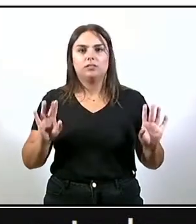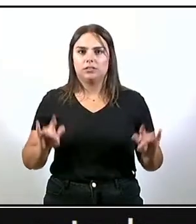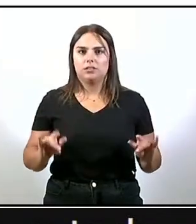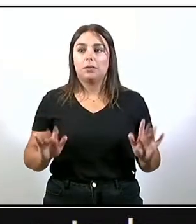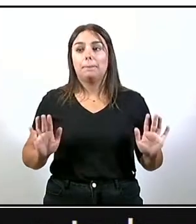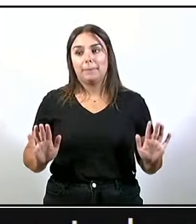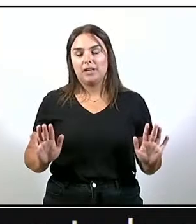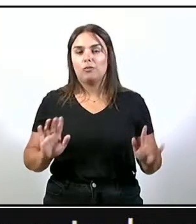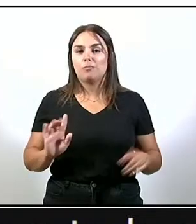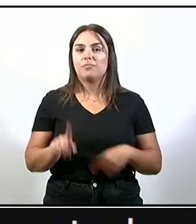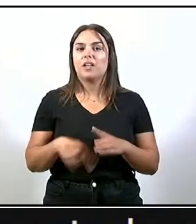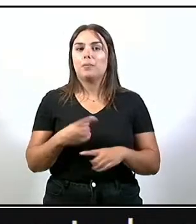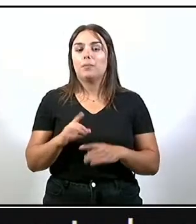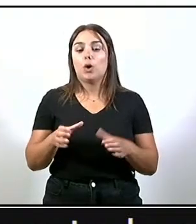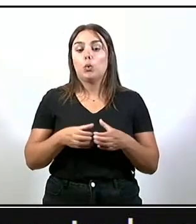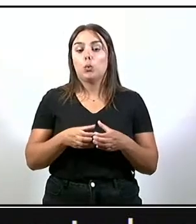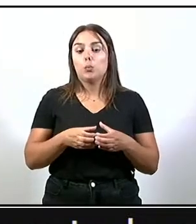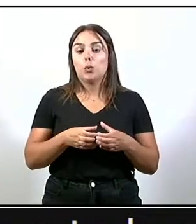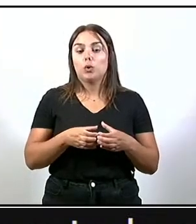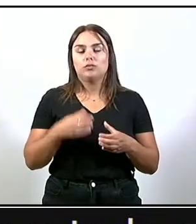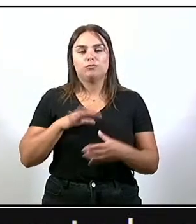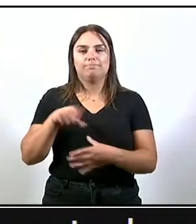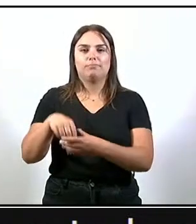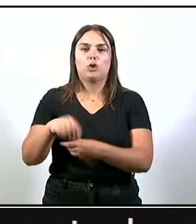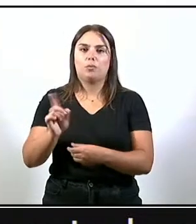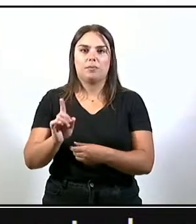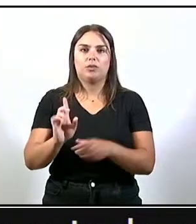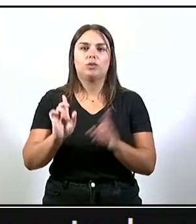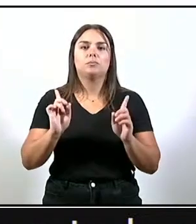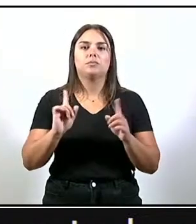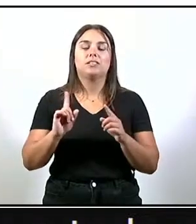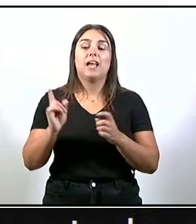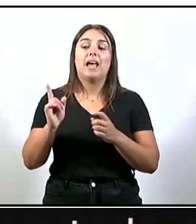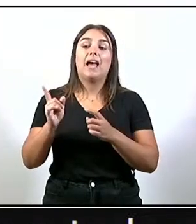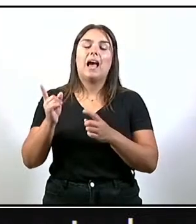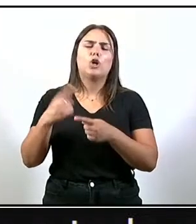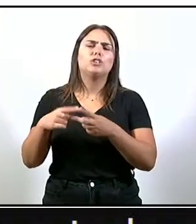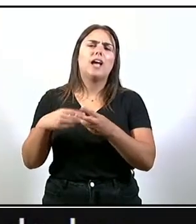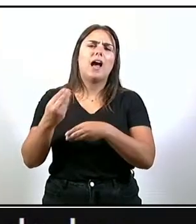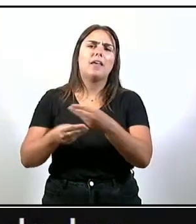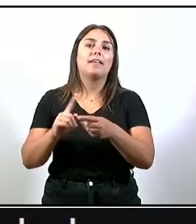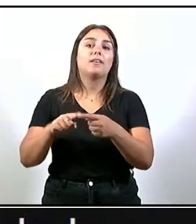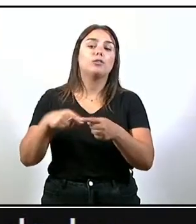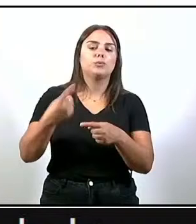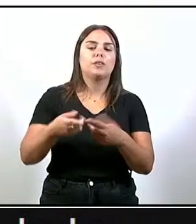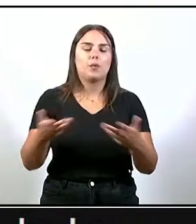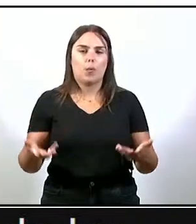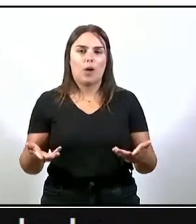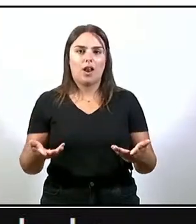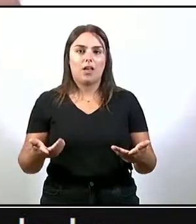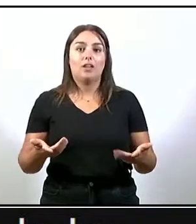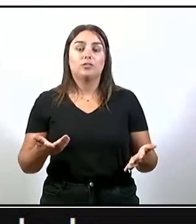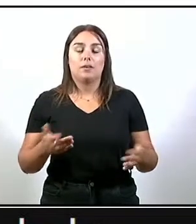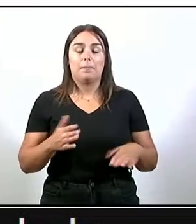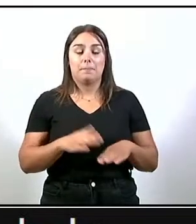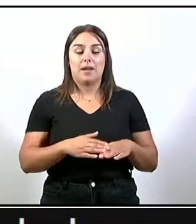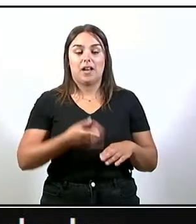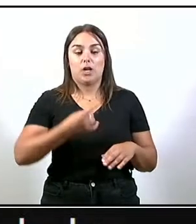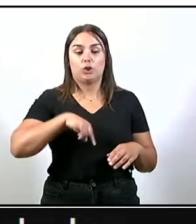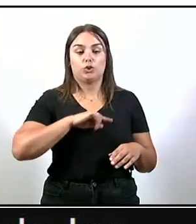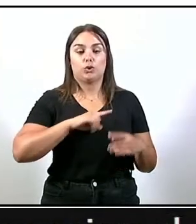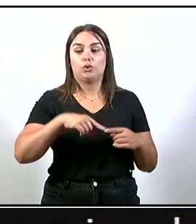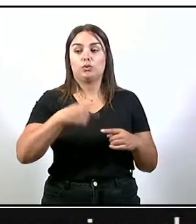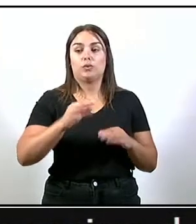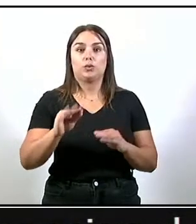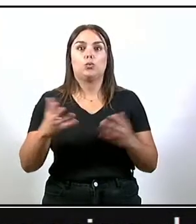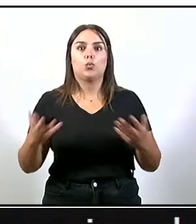la vida interna de los partidos no me meto en las consecuencias de sus actos y sobre todo las consecuencias que para los demás tienen, para el